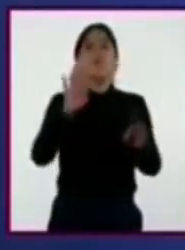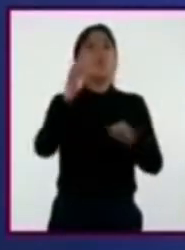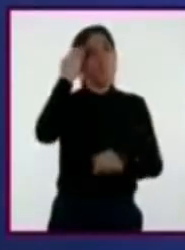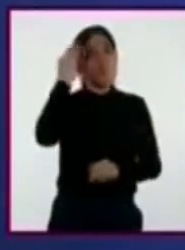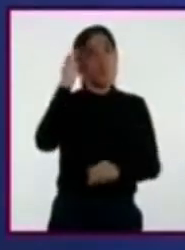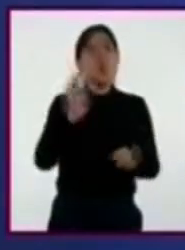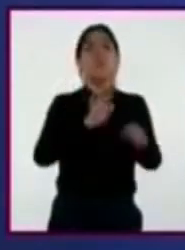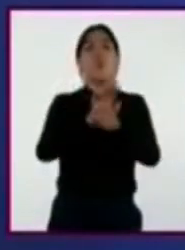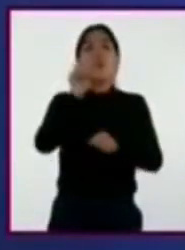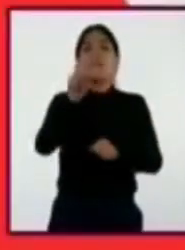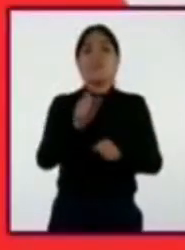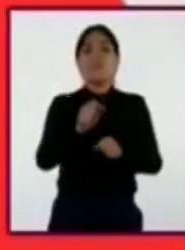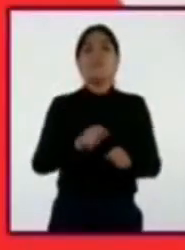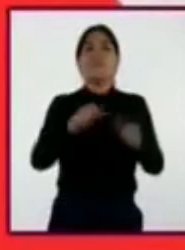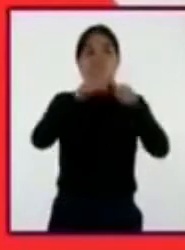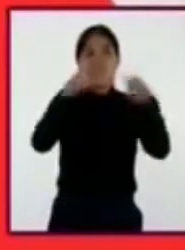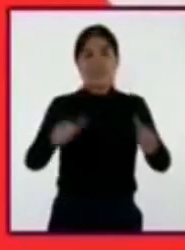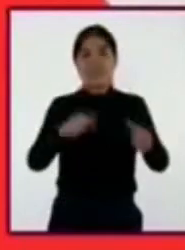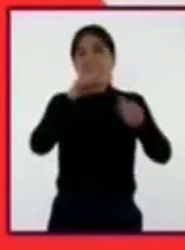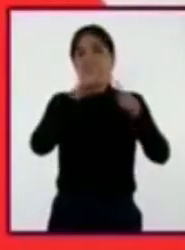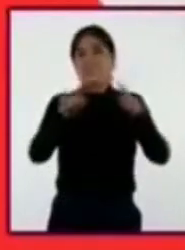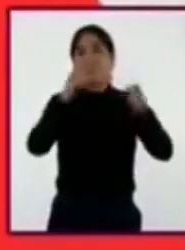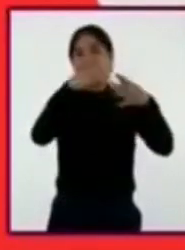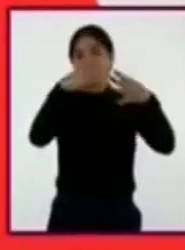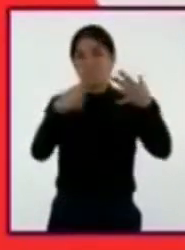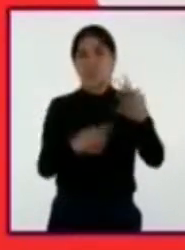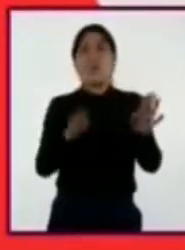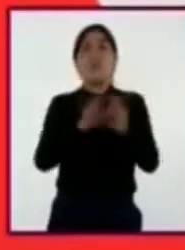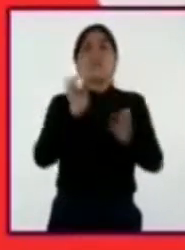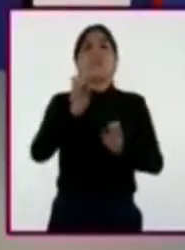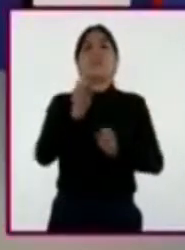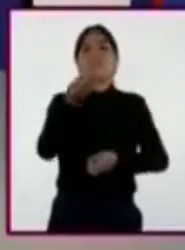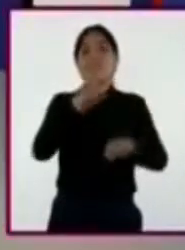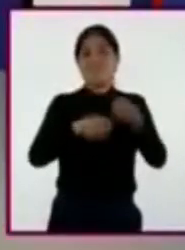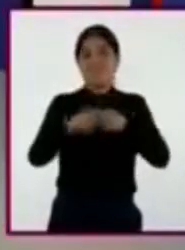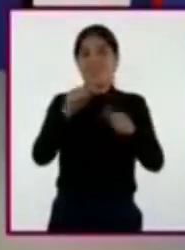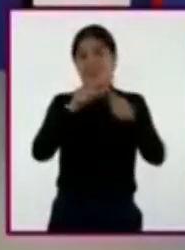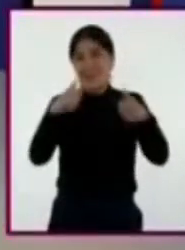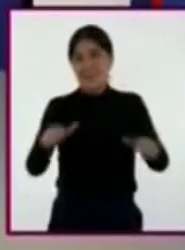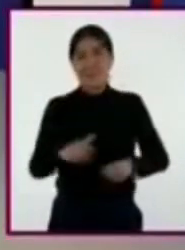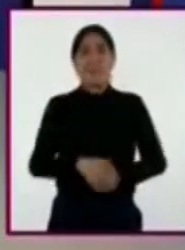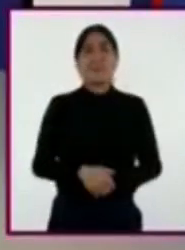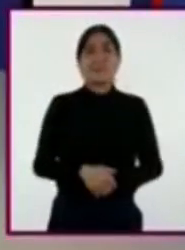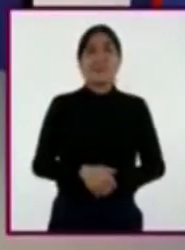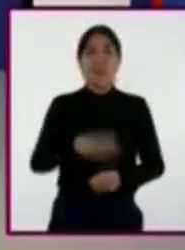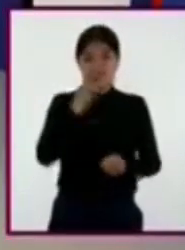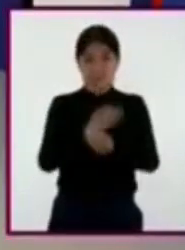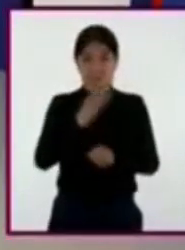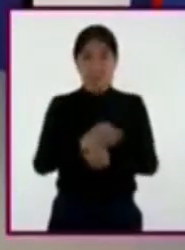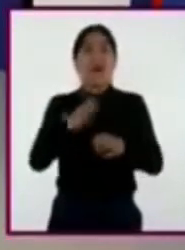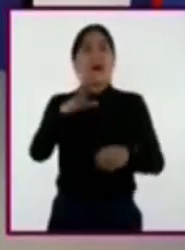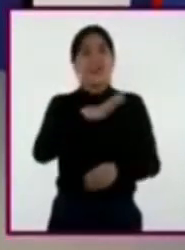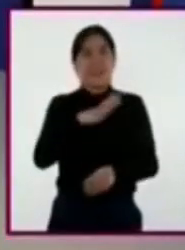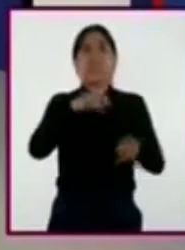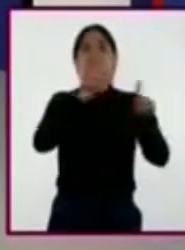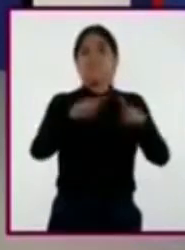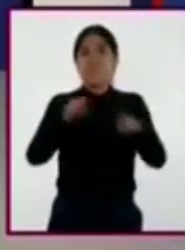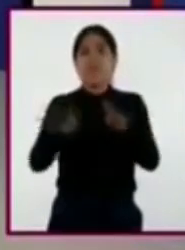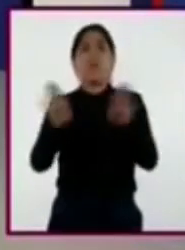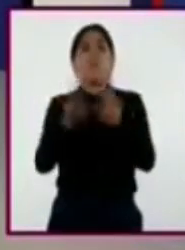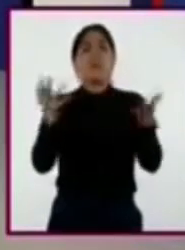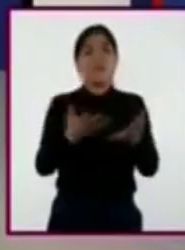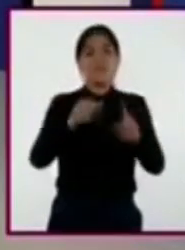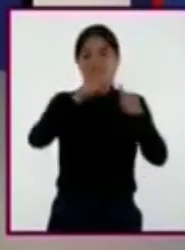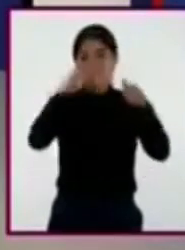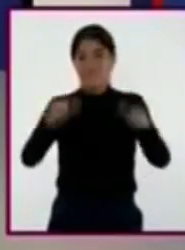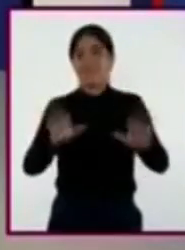qué disciplinas artísticas coinciden en este estilo de arte. Actualmente existen varias técnicas para hacer